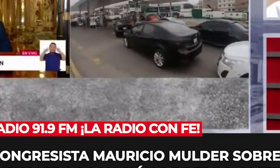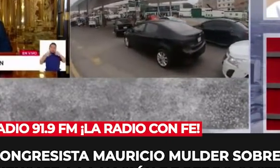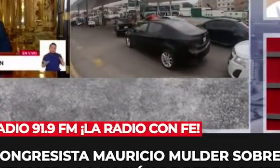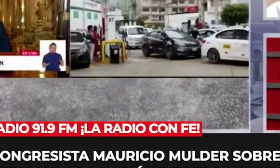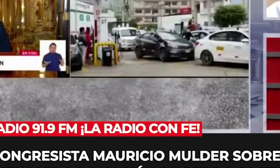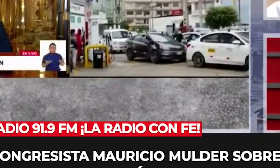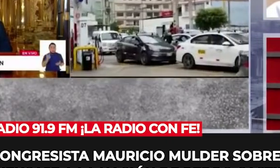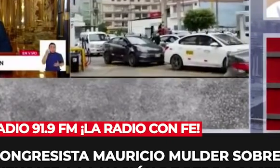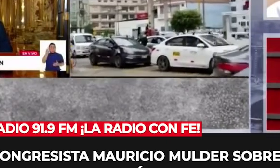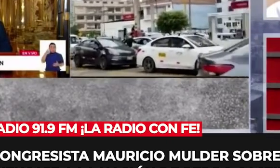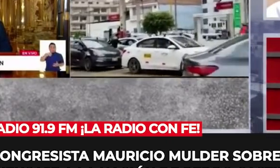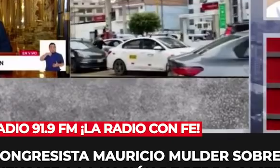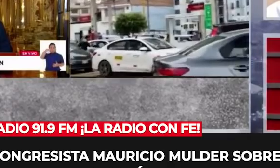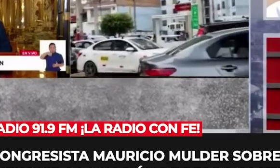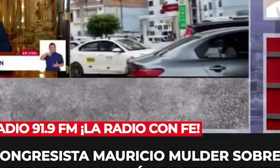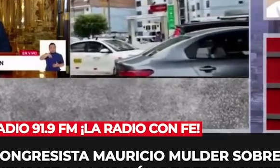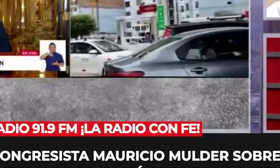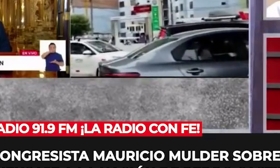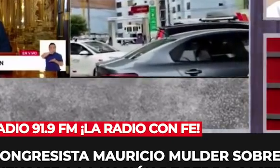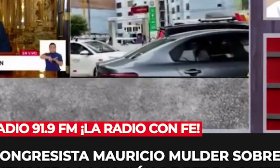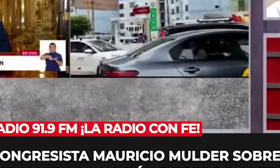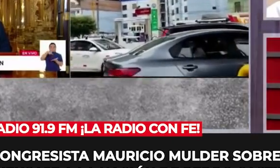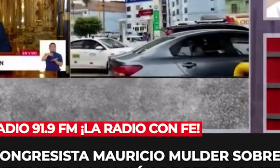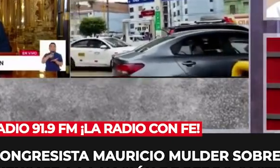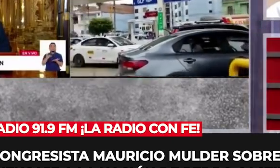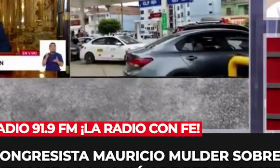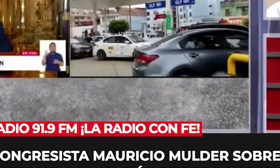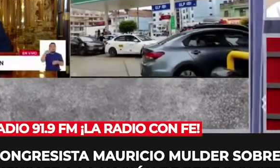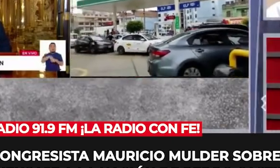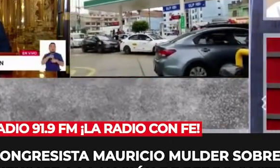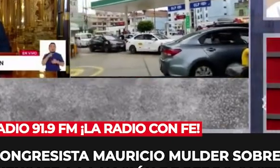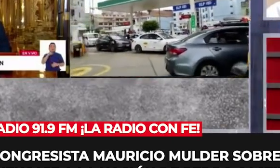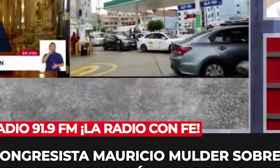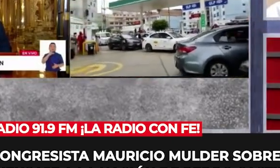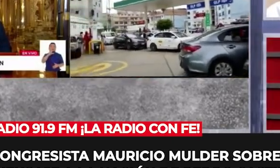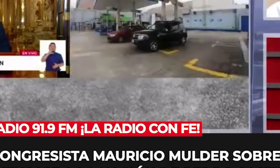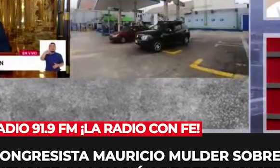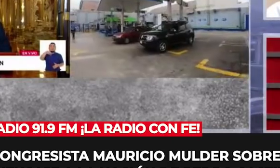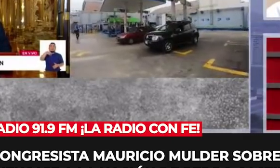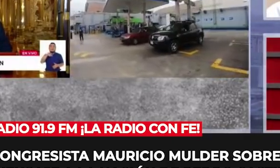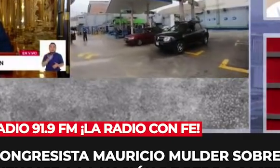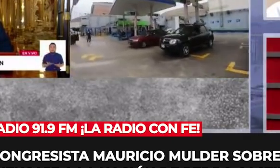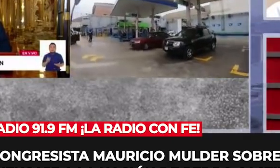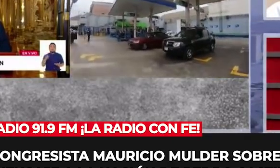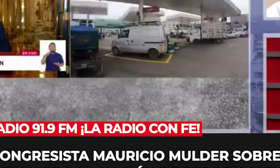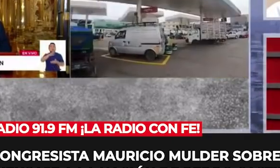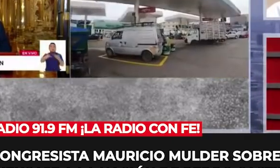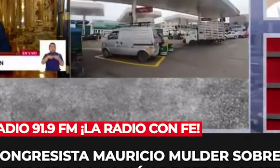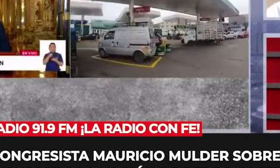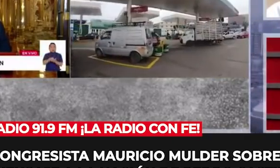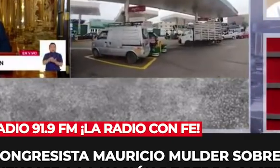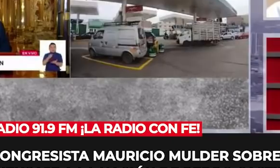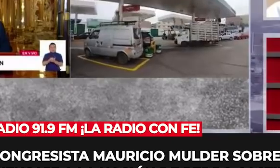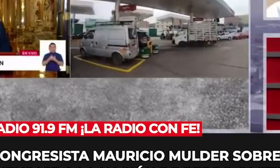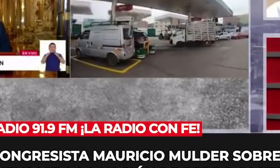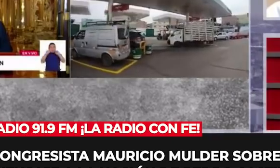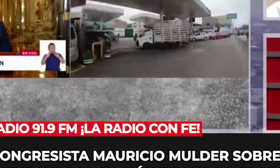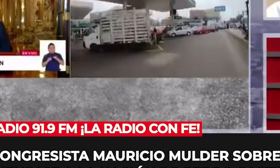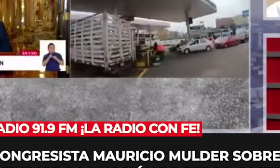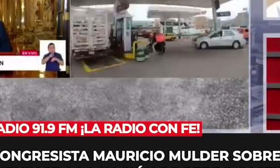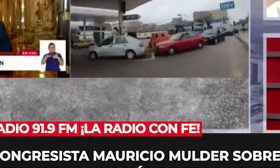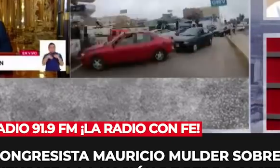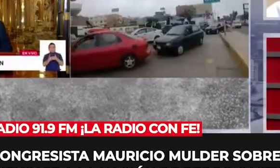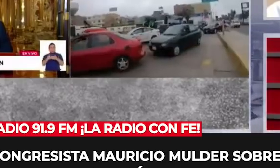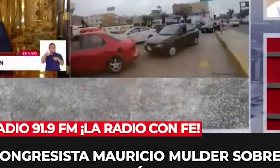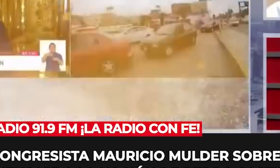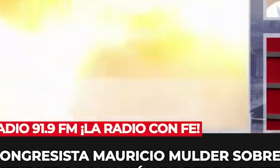lo respalde y lo fortalezca. Ahora bien, terminando con el inicio de tu locución, termino con citándote